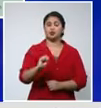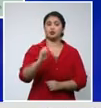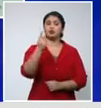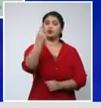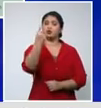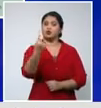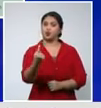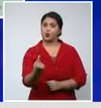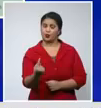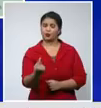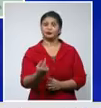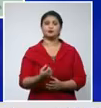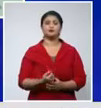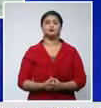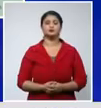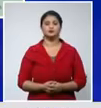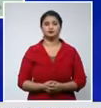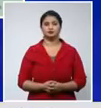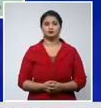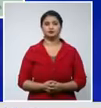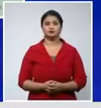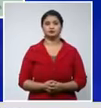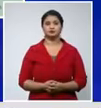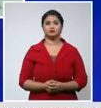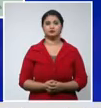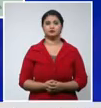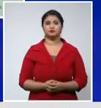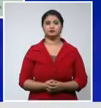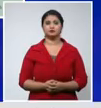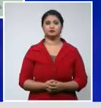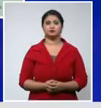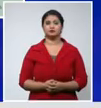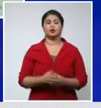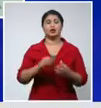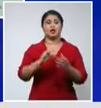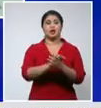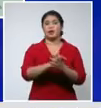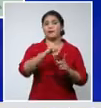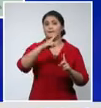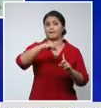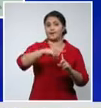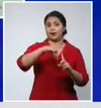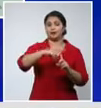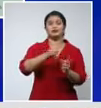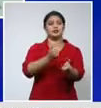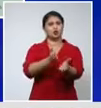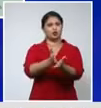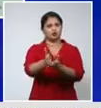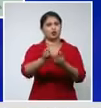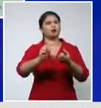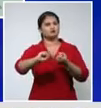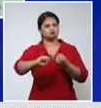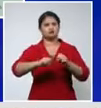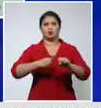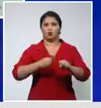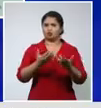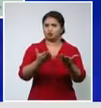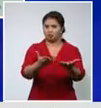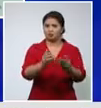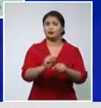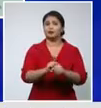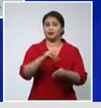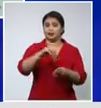uno. Matanzas, que sigue manteniendo el control de la pandemia, confirma 3 casos